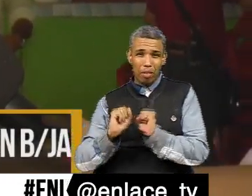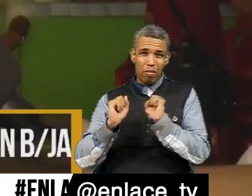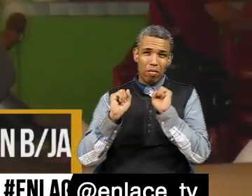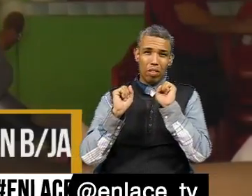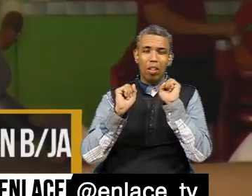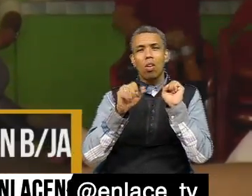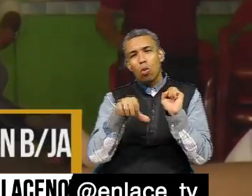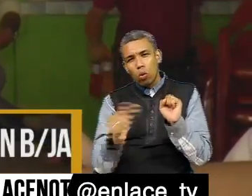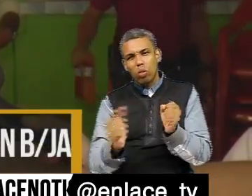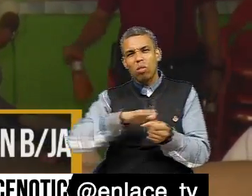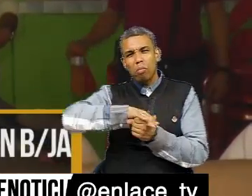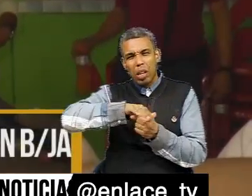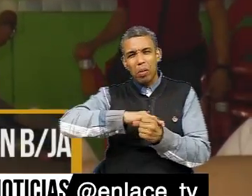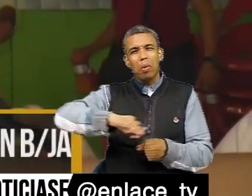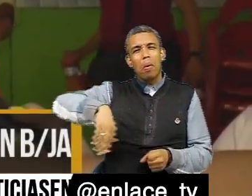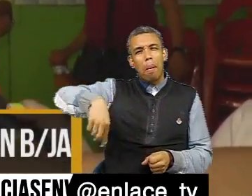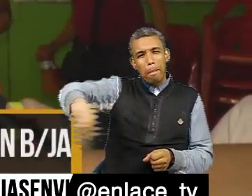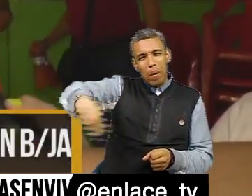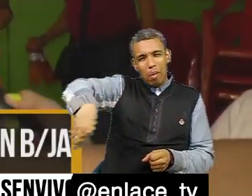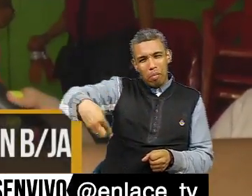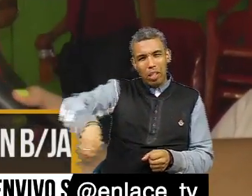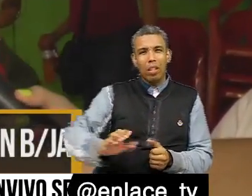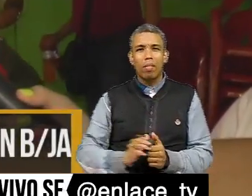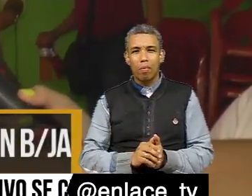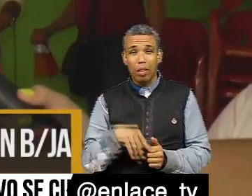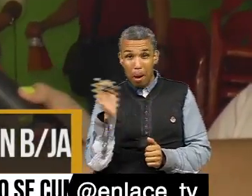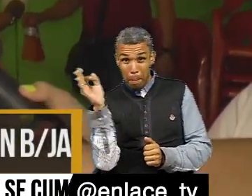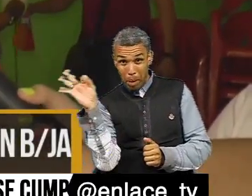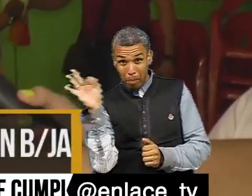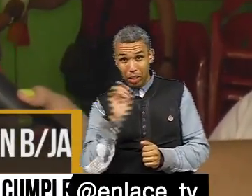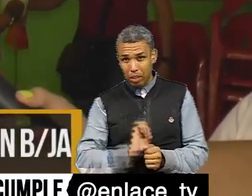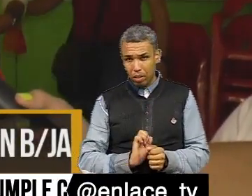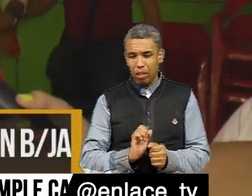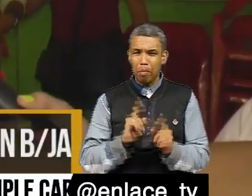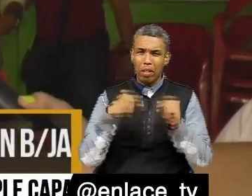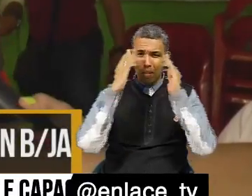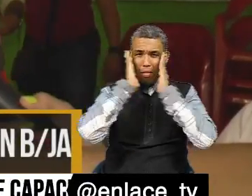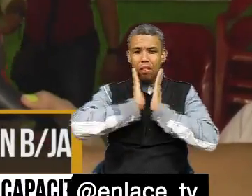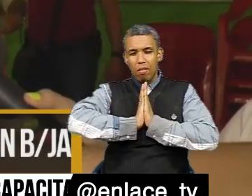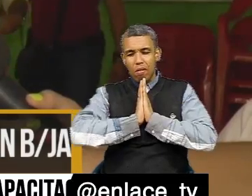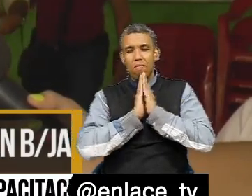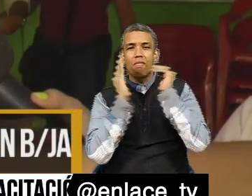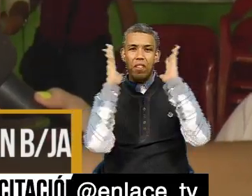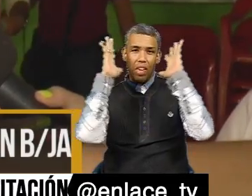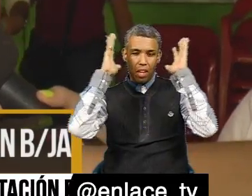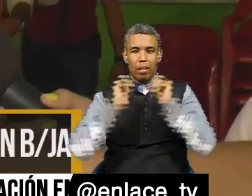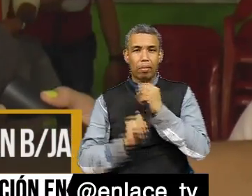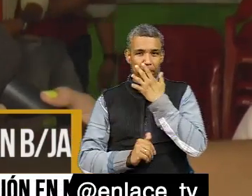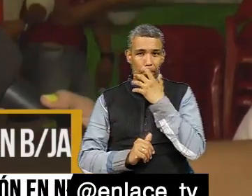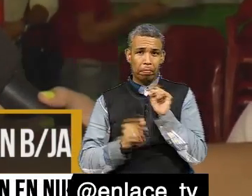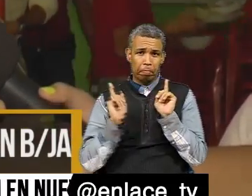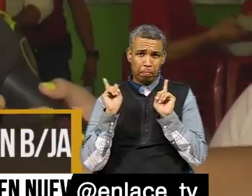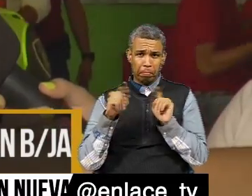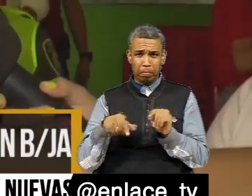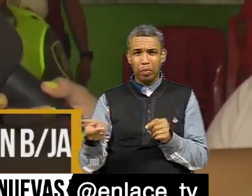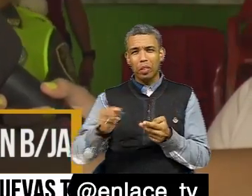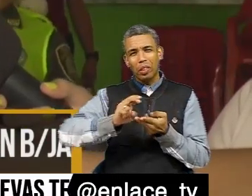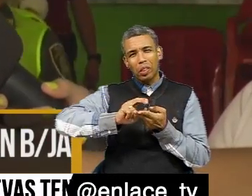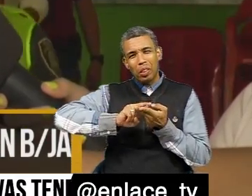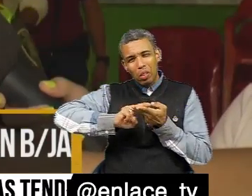del Carmen, también patrocinando y ayudando a al desfile que se organiza ahí en el ferrocarril alrededor